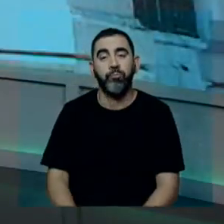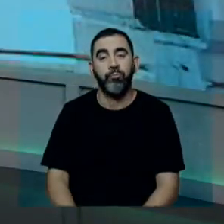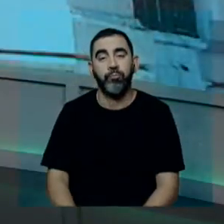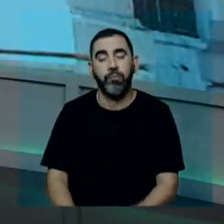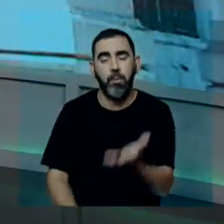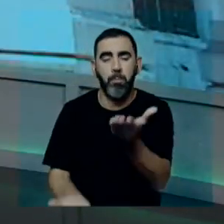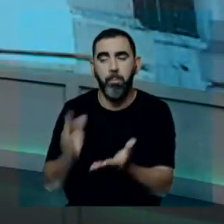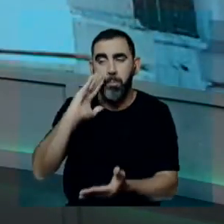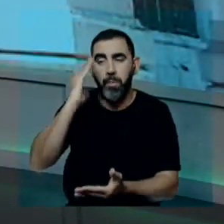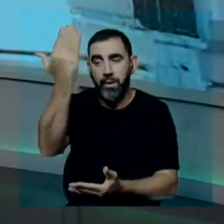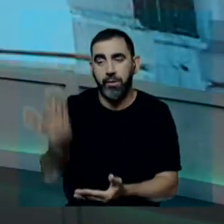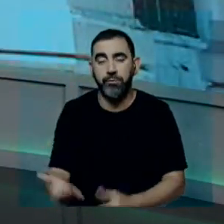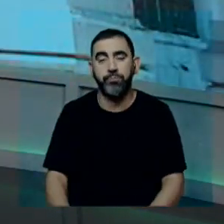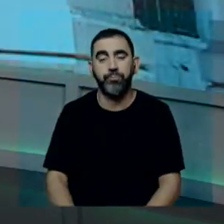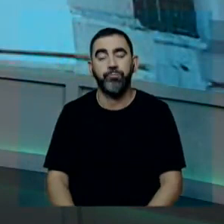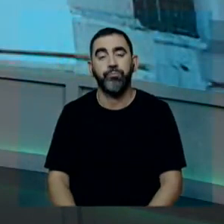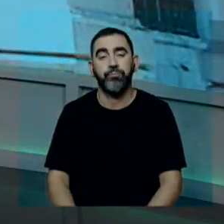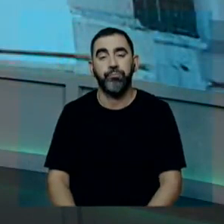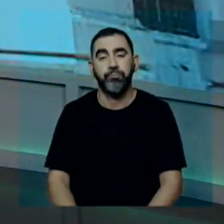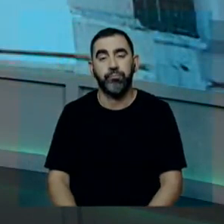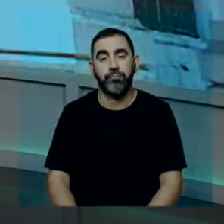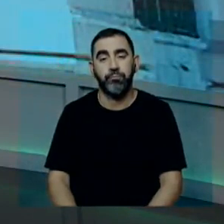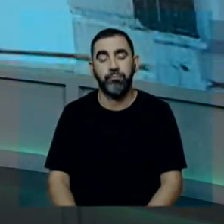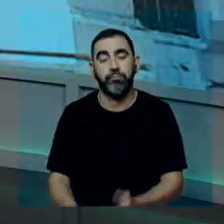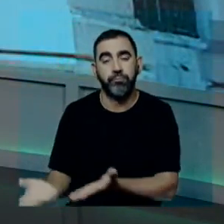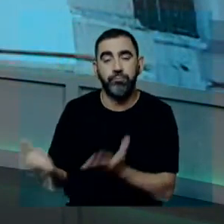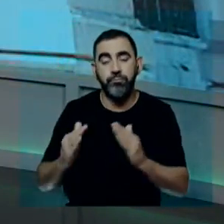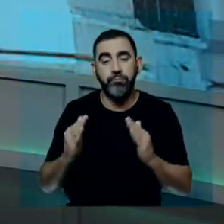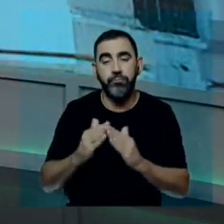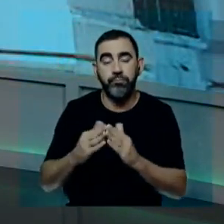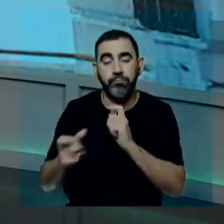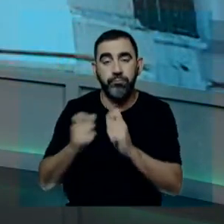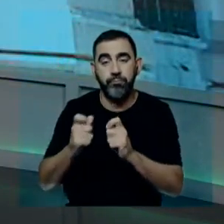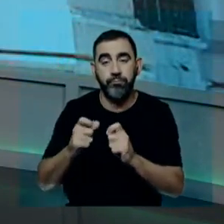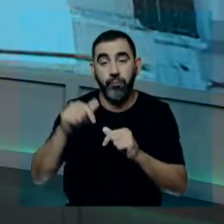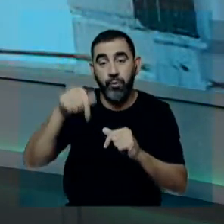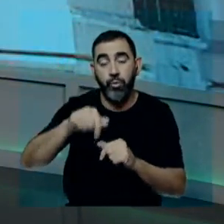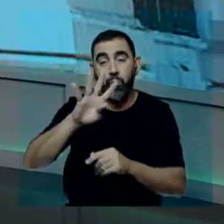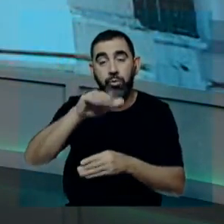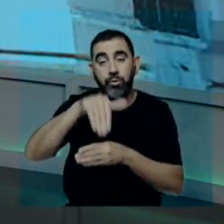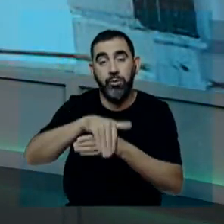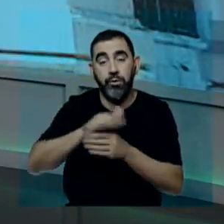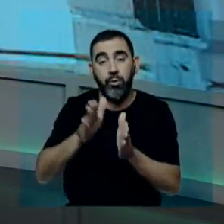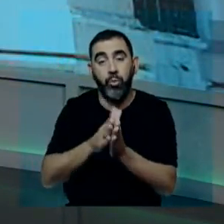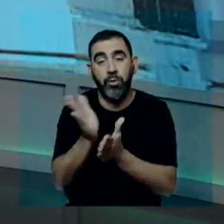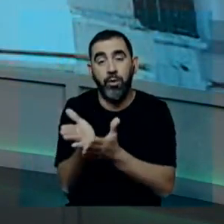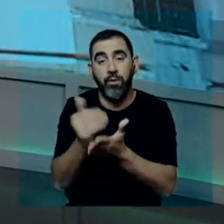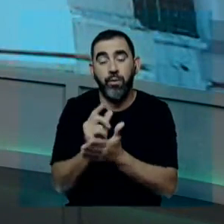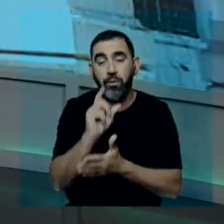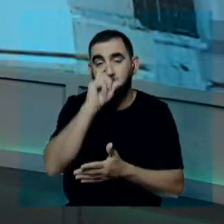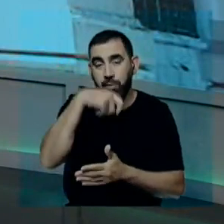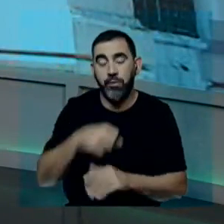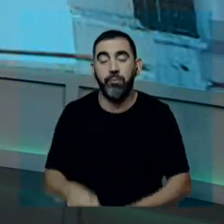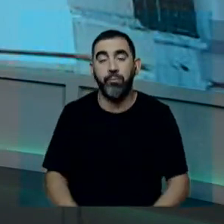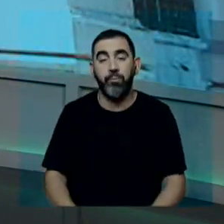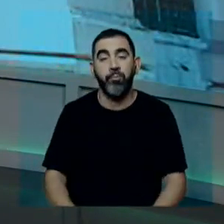Merecido reconocimiento para Belela Herrera, que muy amablemente nos recibió en su casa. Esto será, como decíamos, hoy a las 4 de la tarde en la Junta